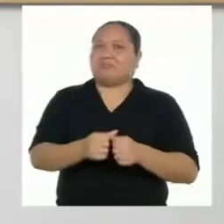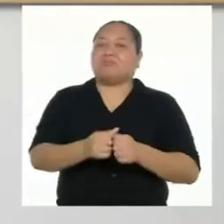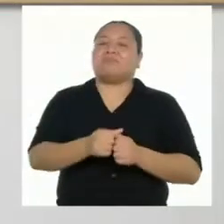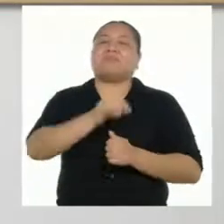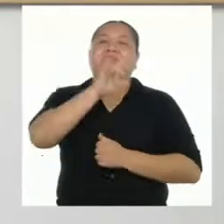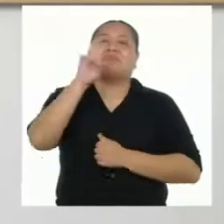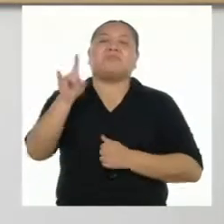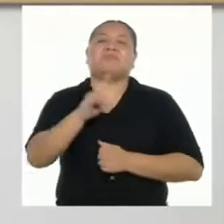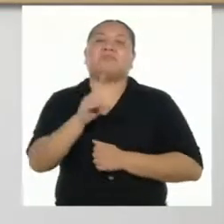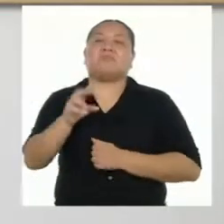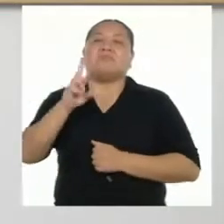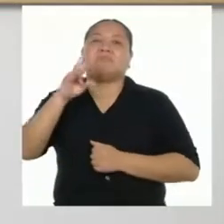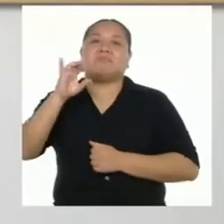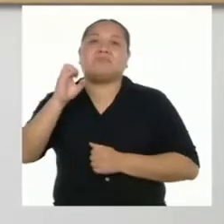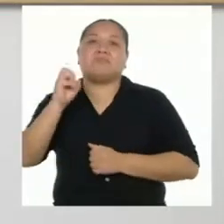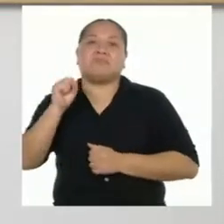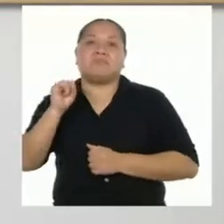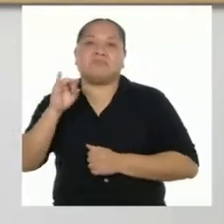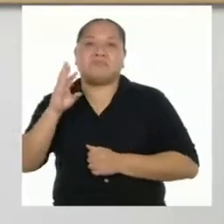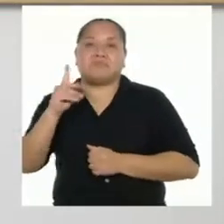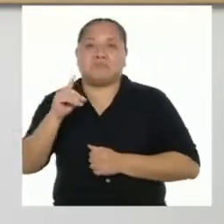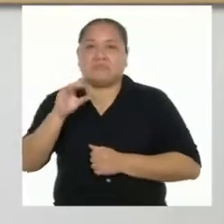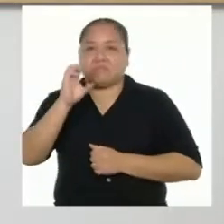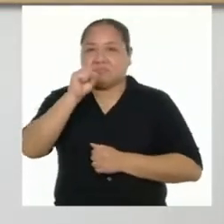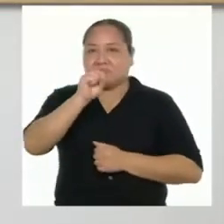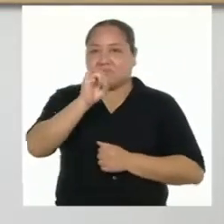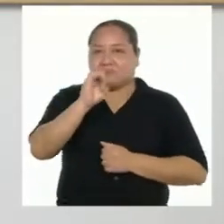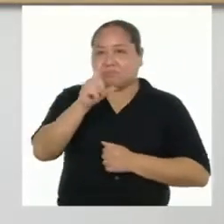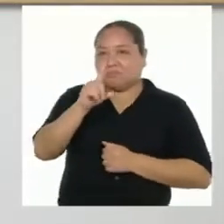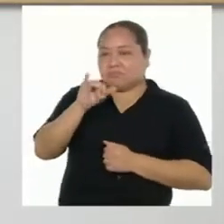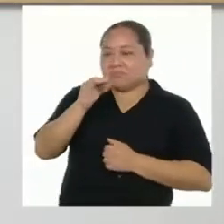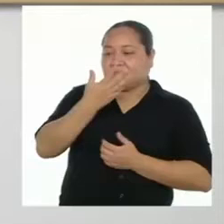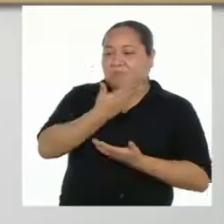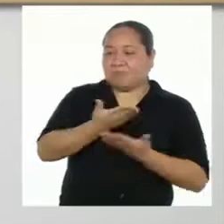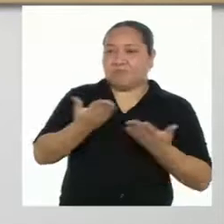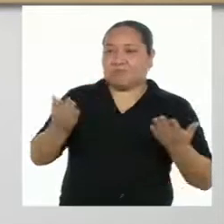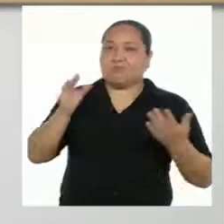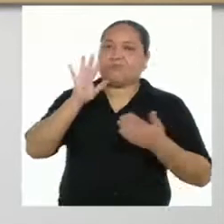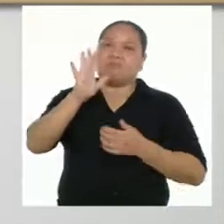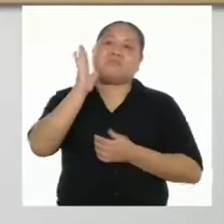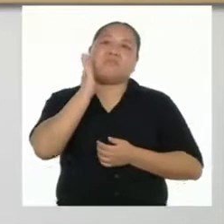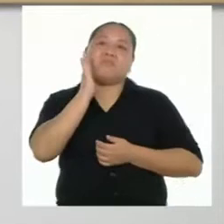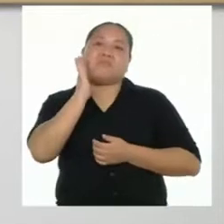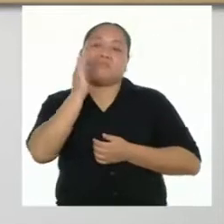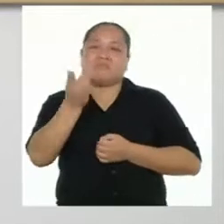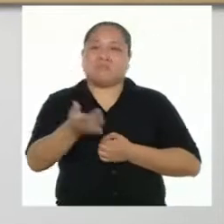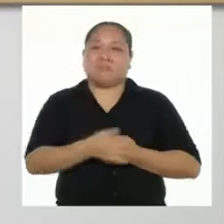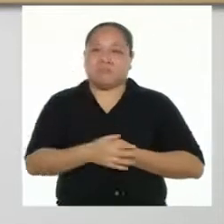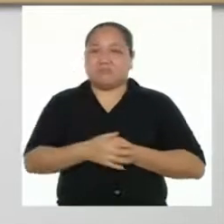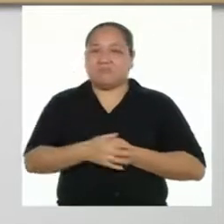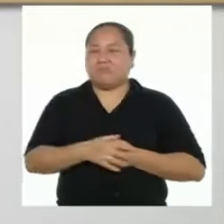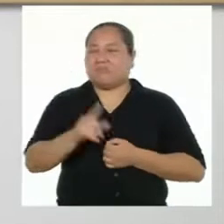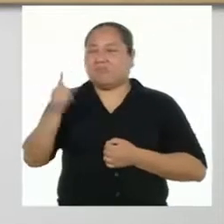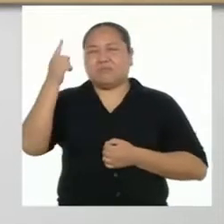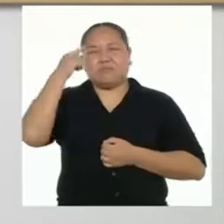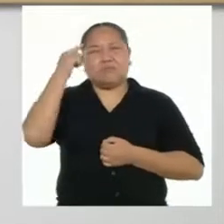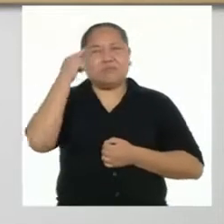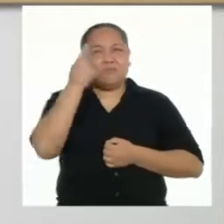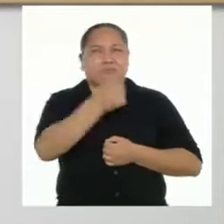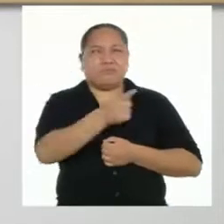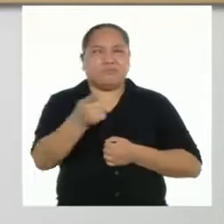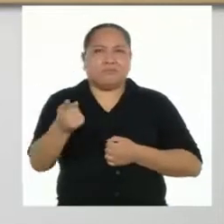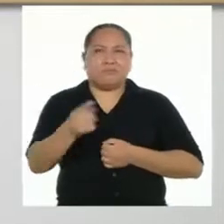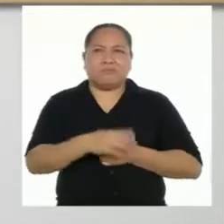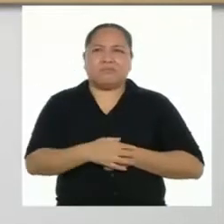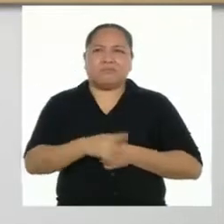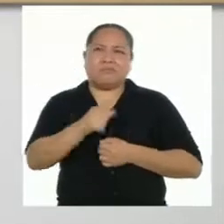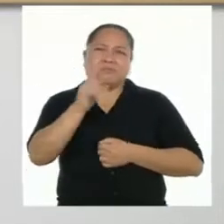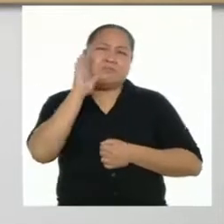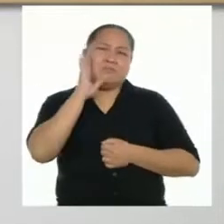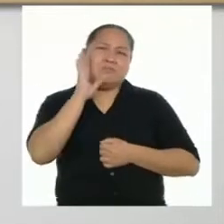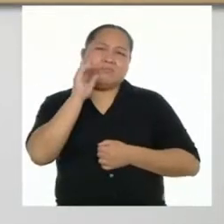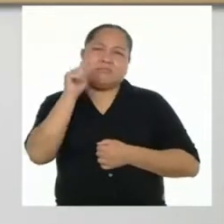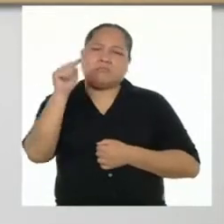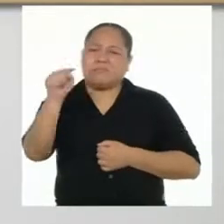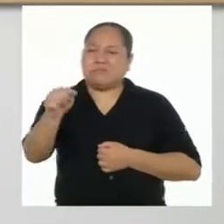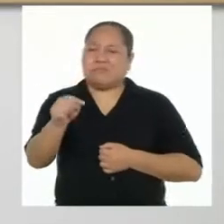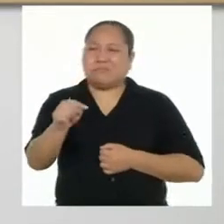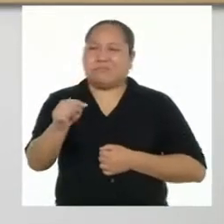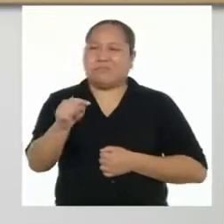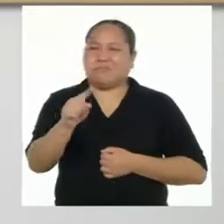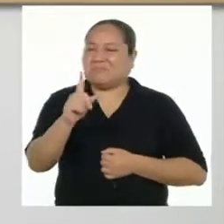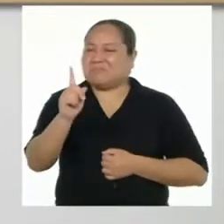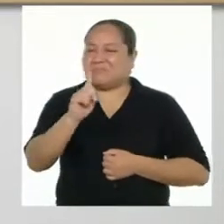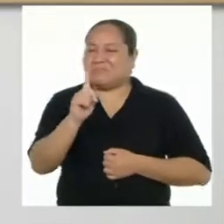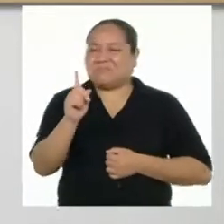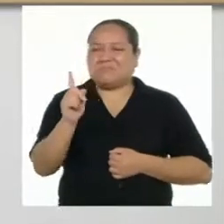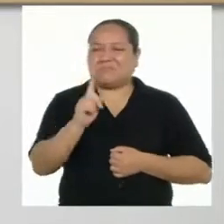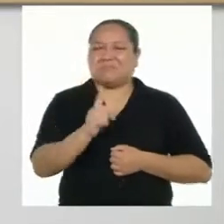los residuos sólidos que tengamos en casa. Y pensar que algunas personas considerarían esto simplemente basura.